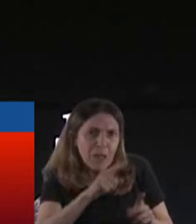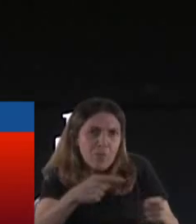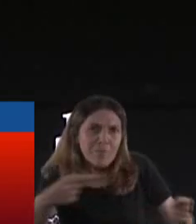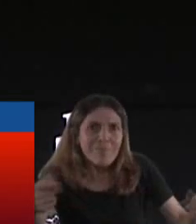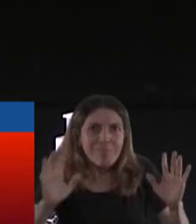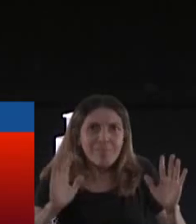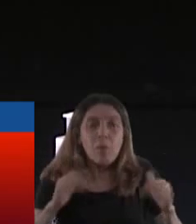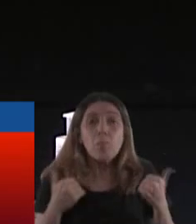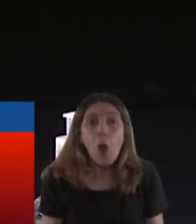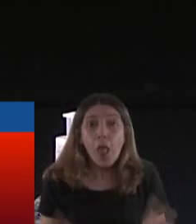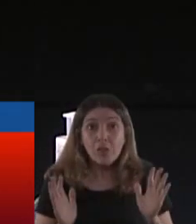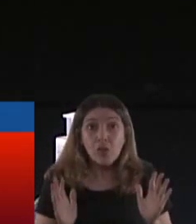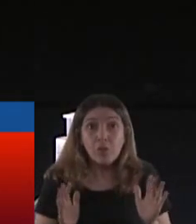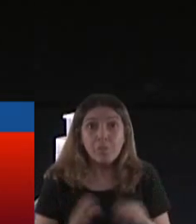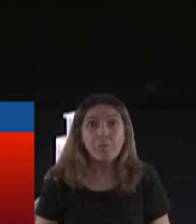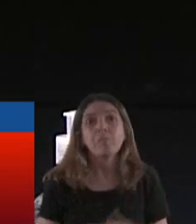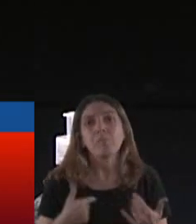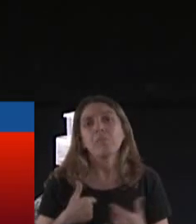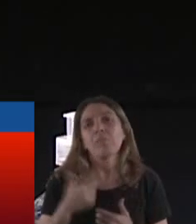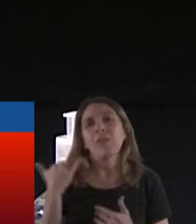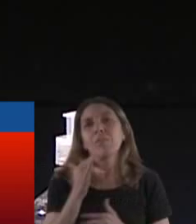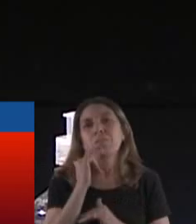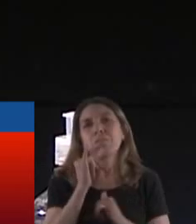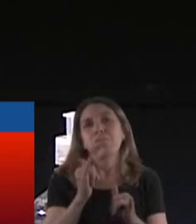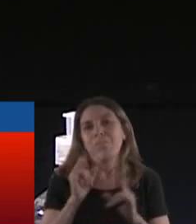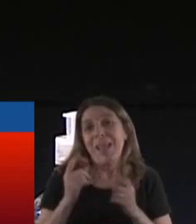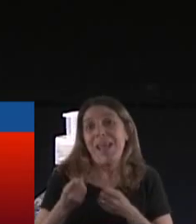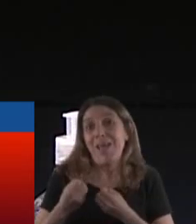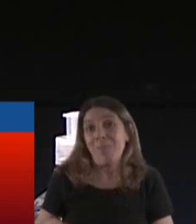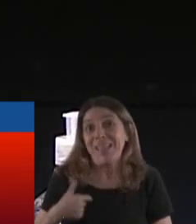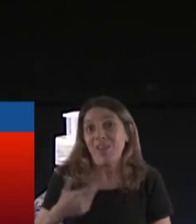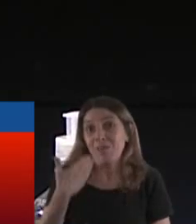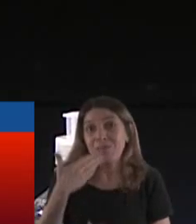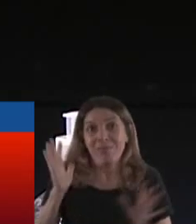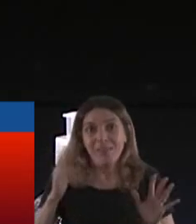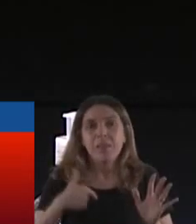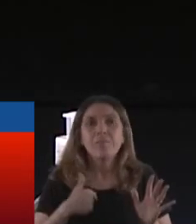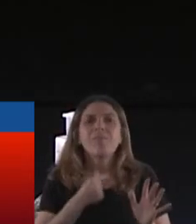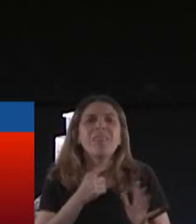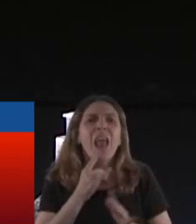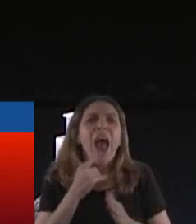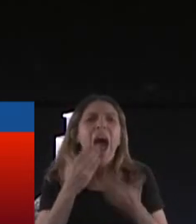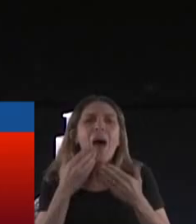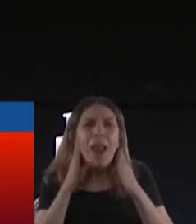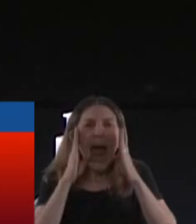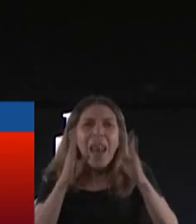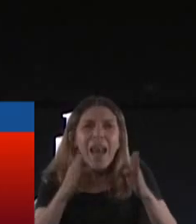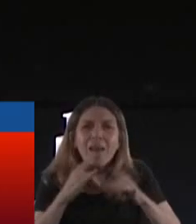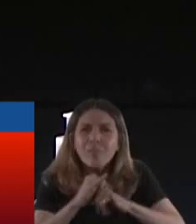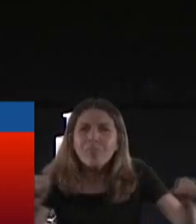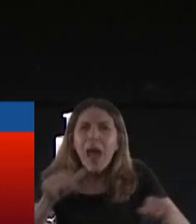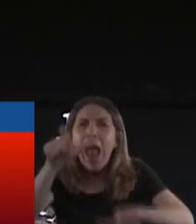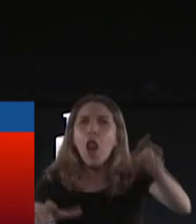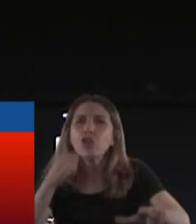Y por eso les dije al comenzar que yo quería hablarle hoy más a los varones, a los hombres, que a